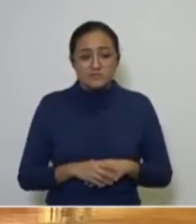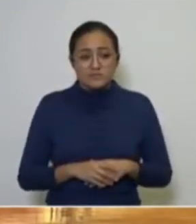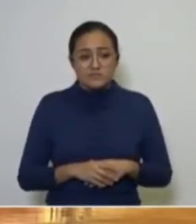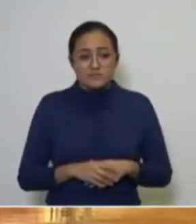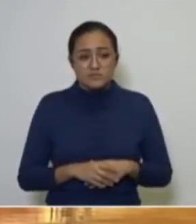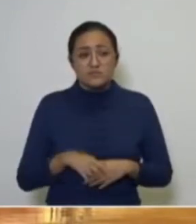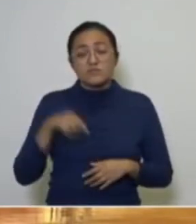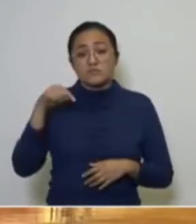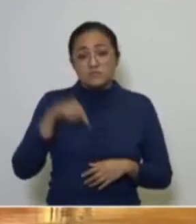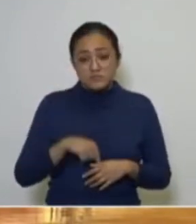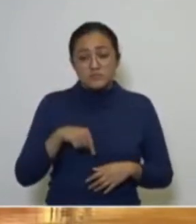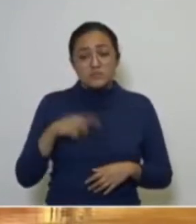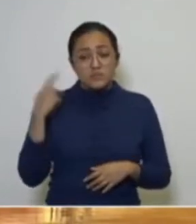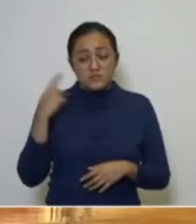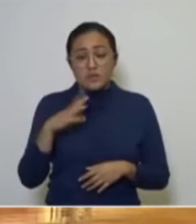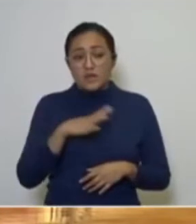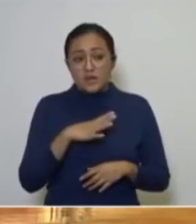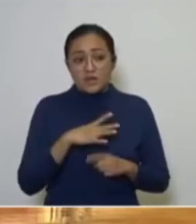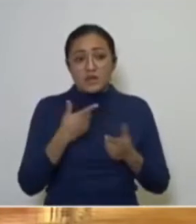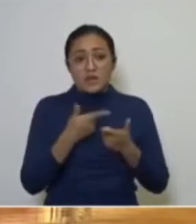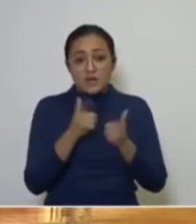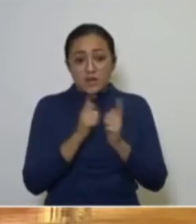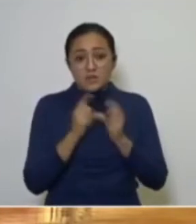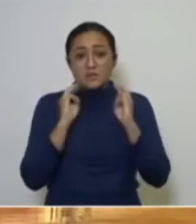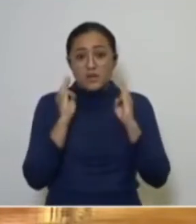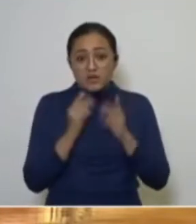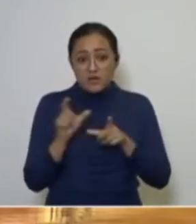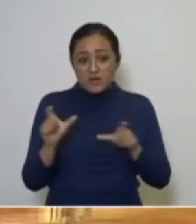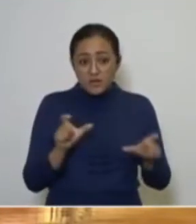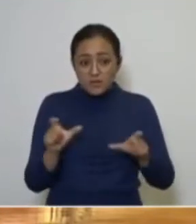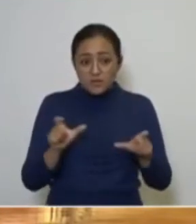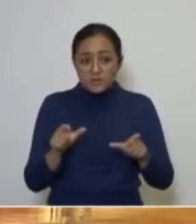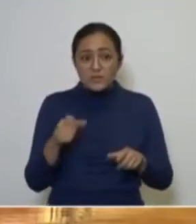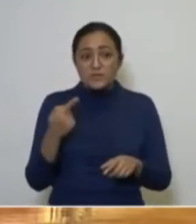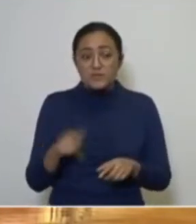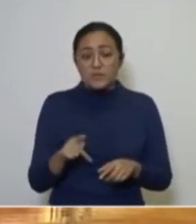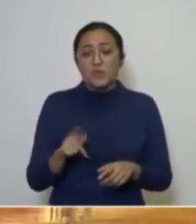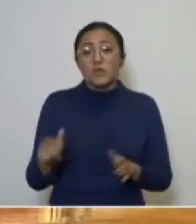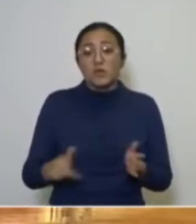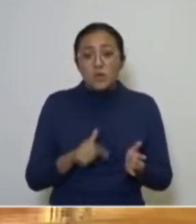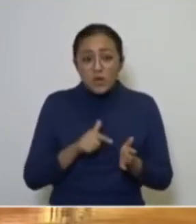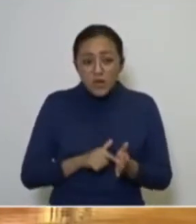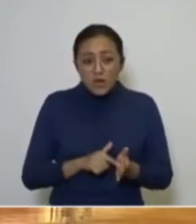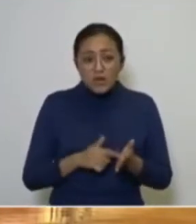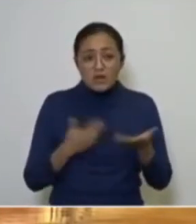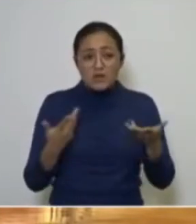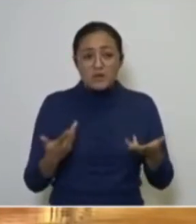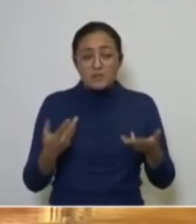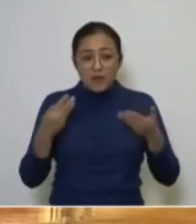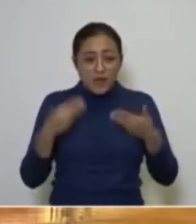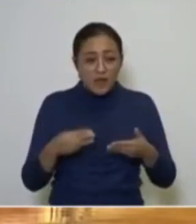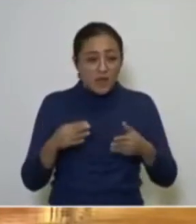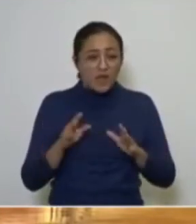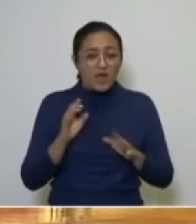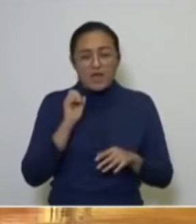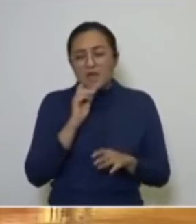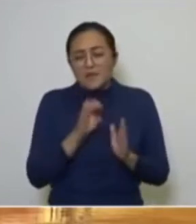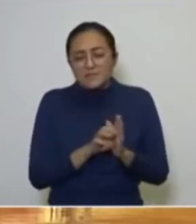bandas que controlen espacios territoriales